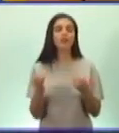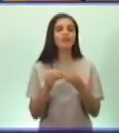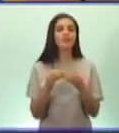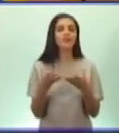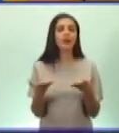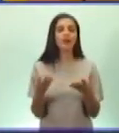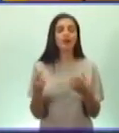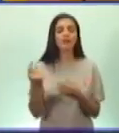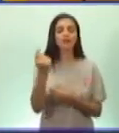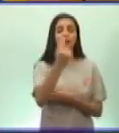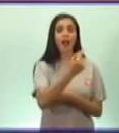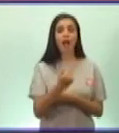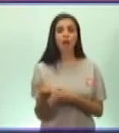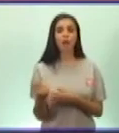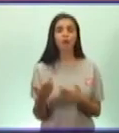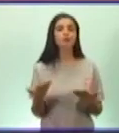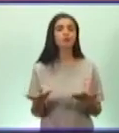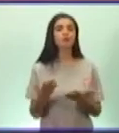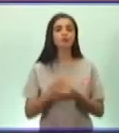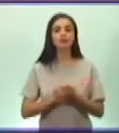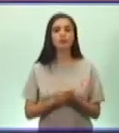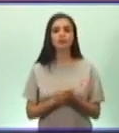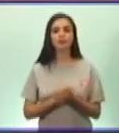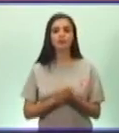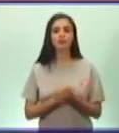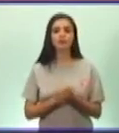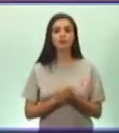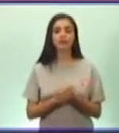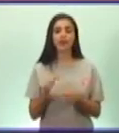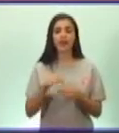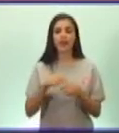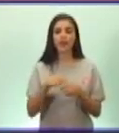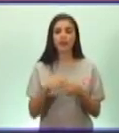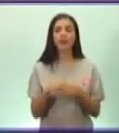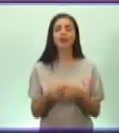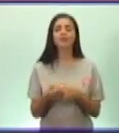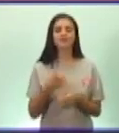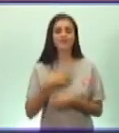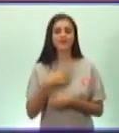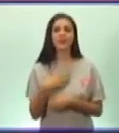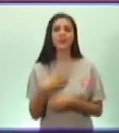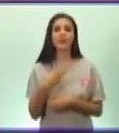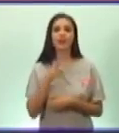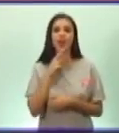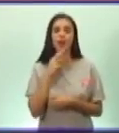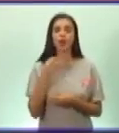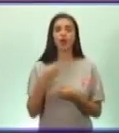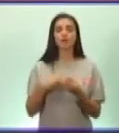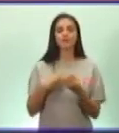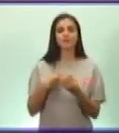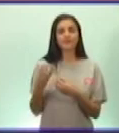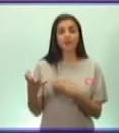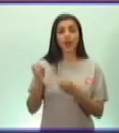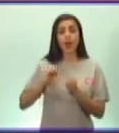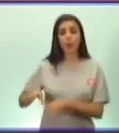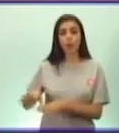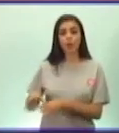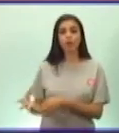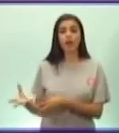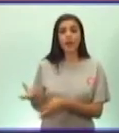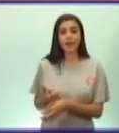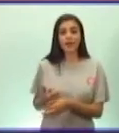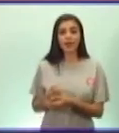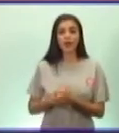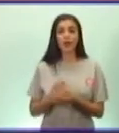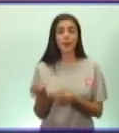las células, al estar vivas, tienen un metabolismo que requiere nutrientes y produce desechos, cosas que necesita eliminar. ¿Por qué